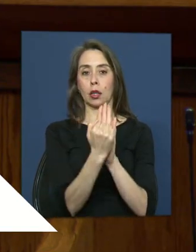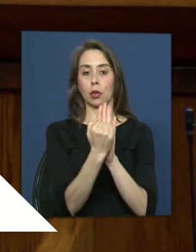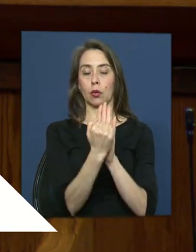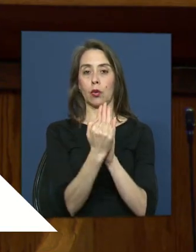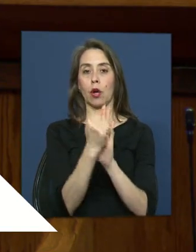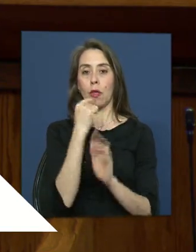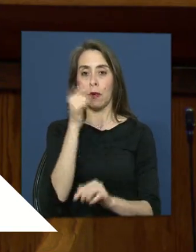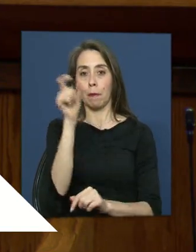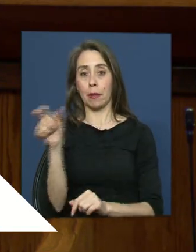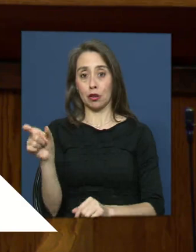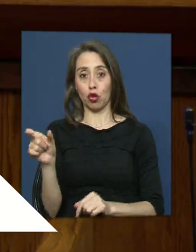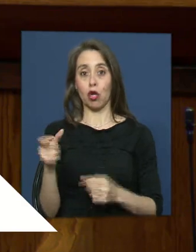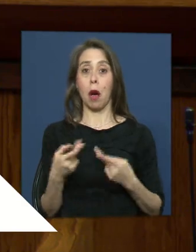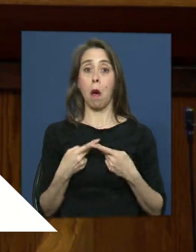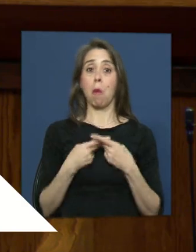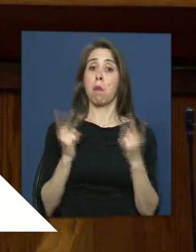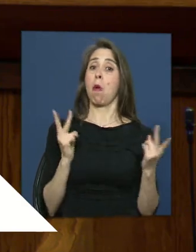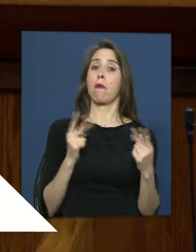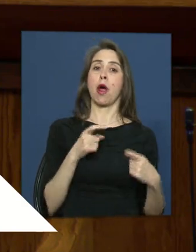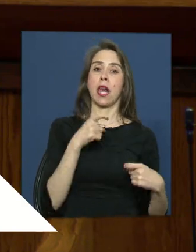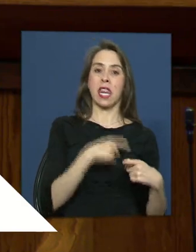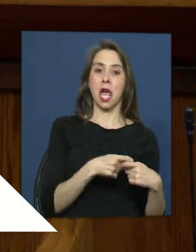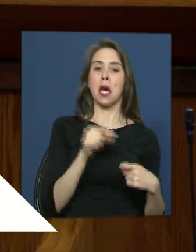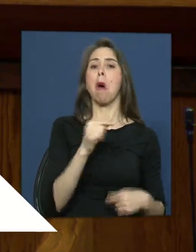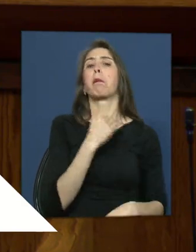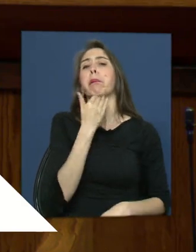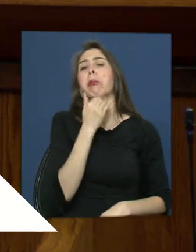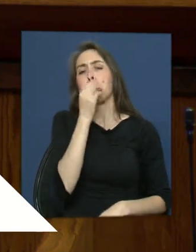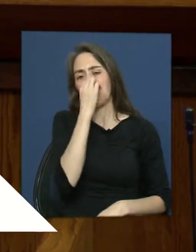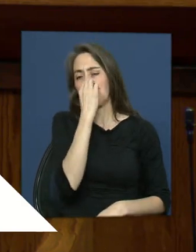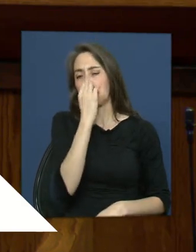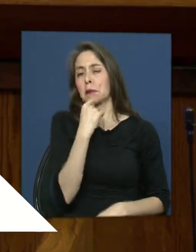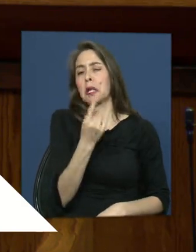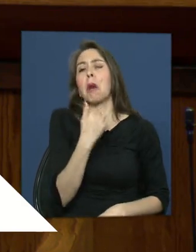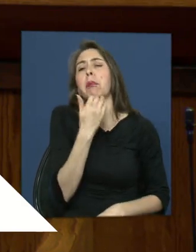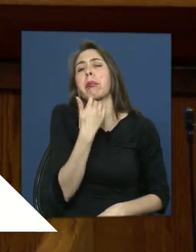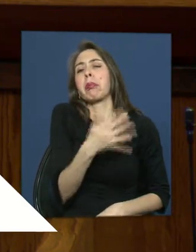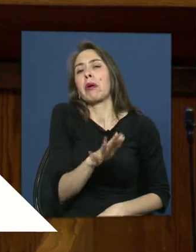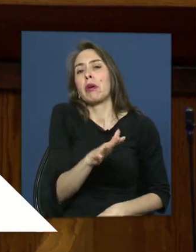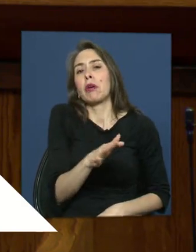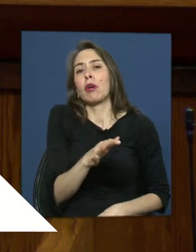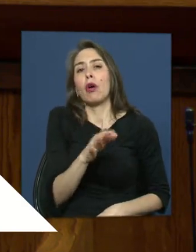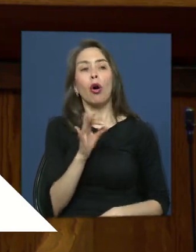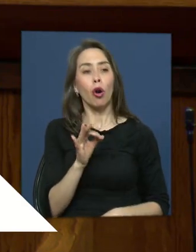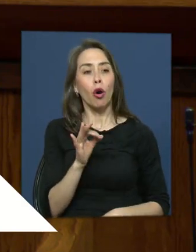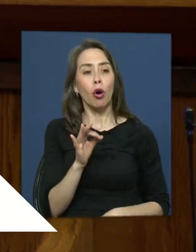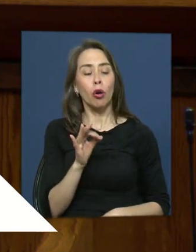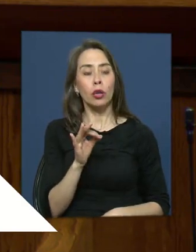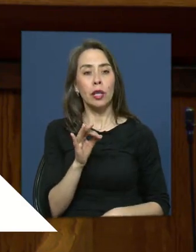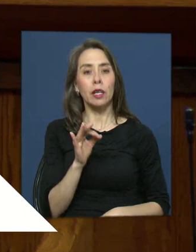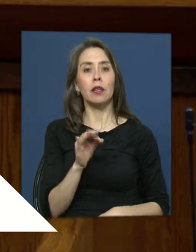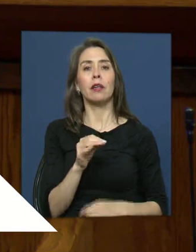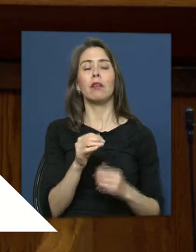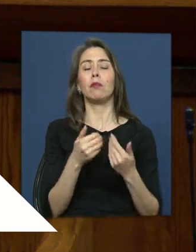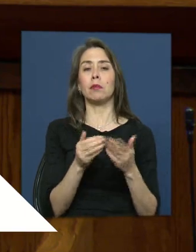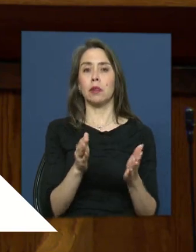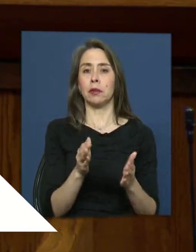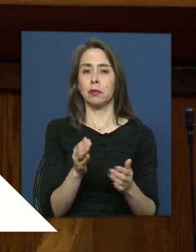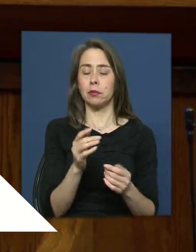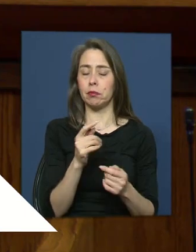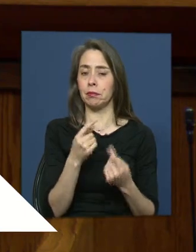que quienes públicamente nieguen, minimicen o condonen, intenten